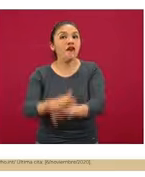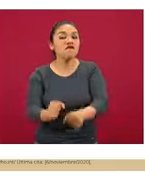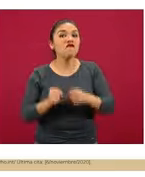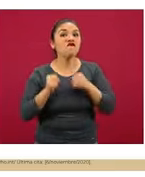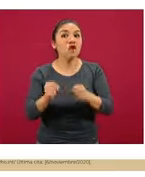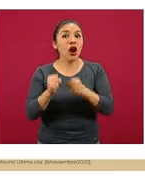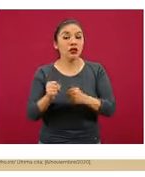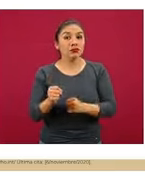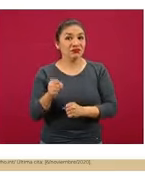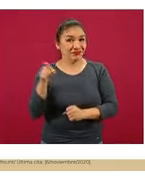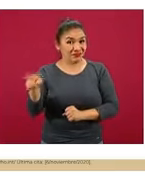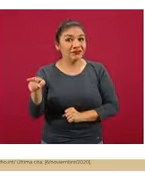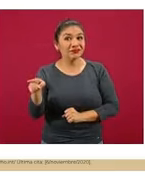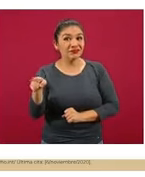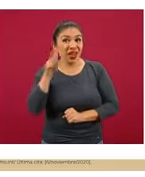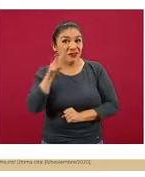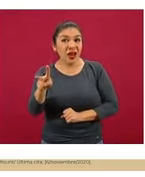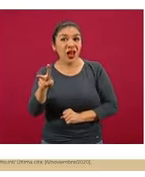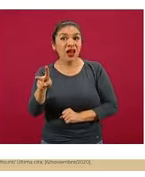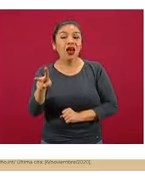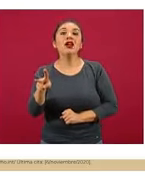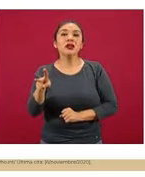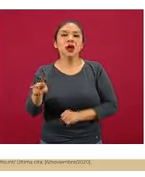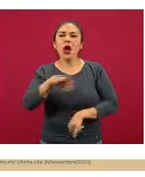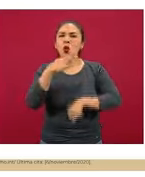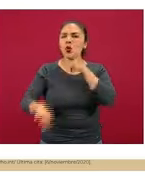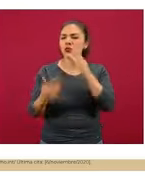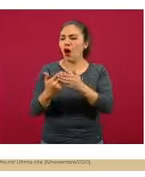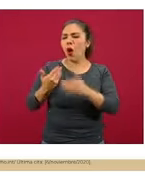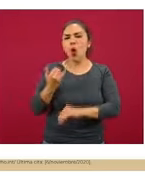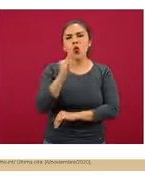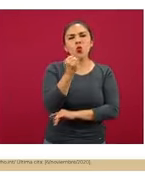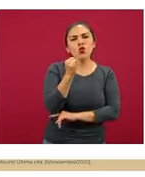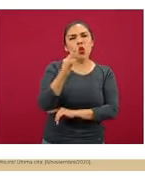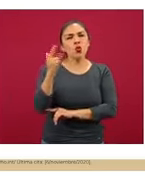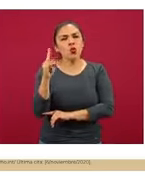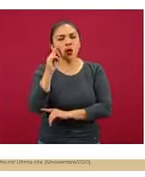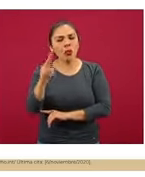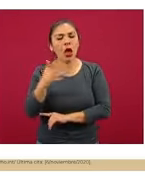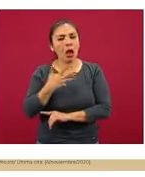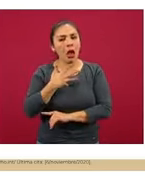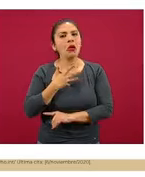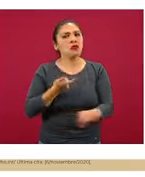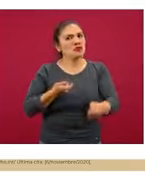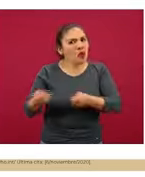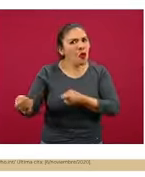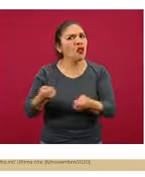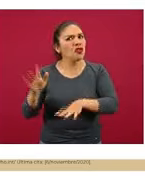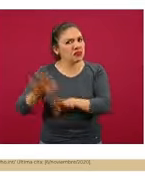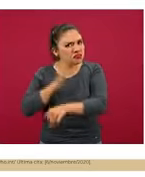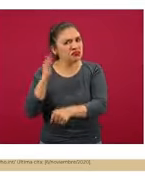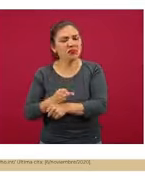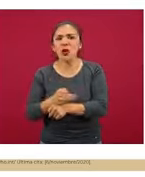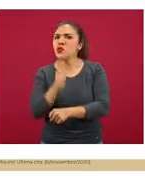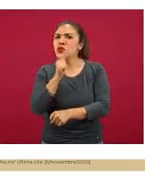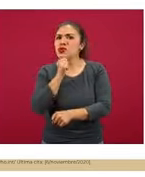hasta prácticamente finales de junio, principios de julio, había tenido, digamos, que un buen control, o no había